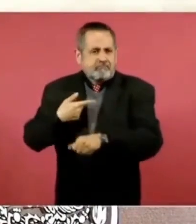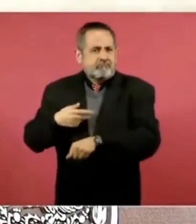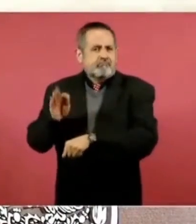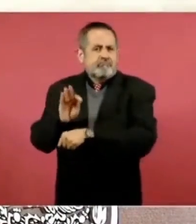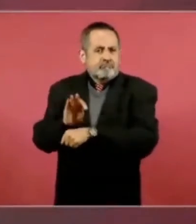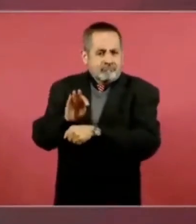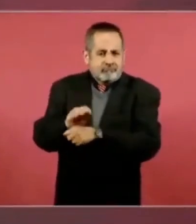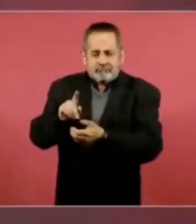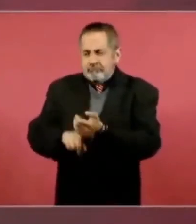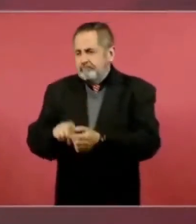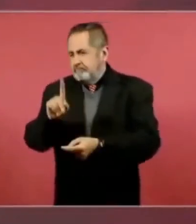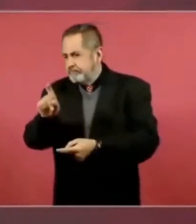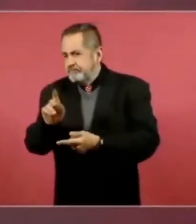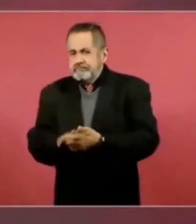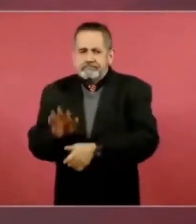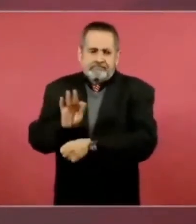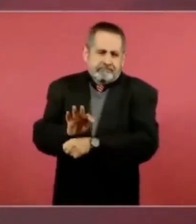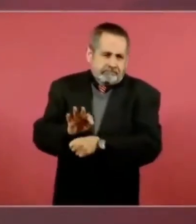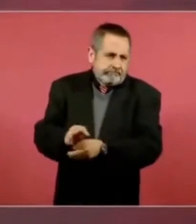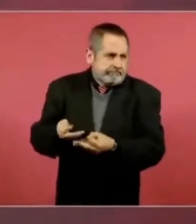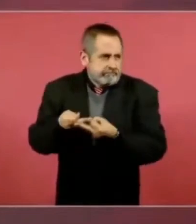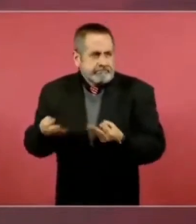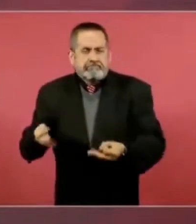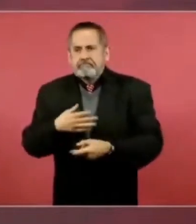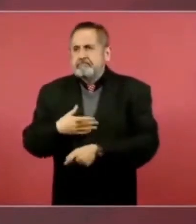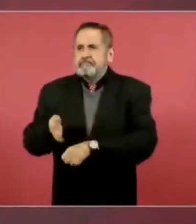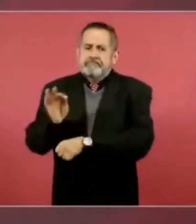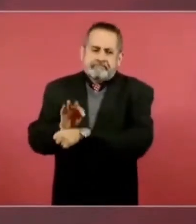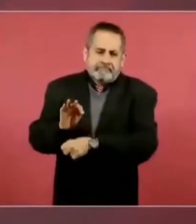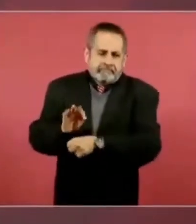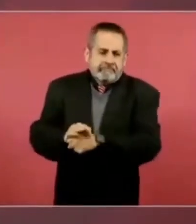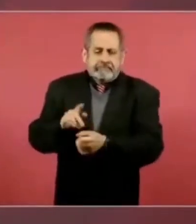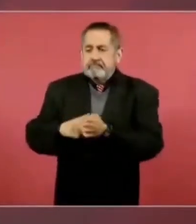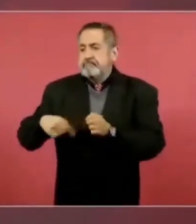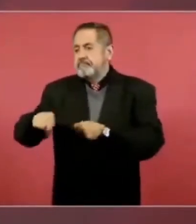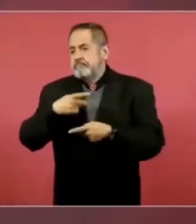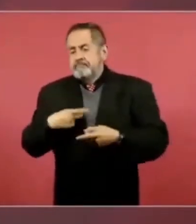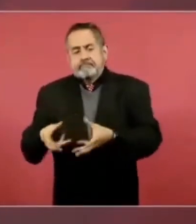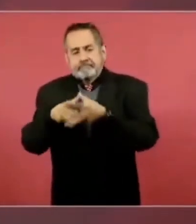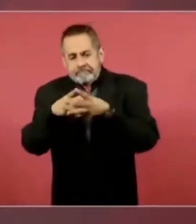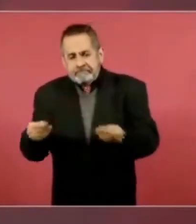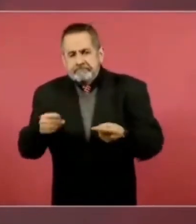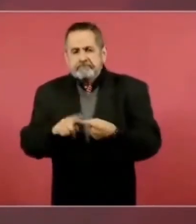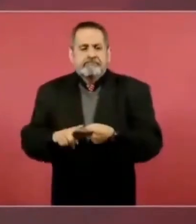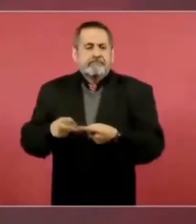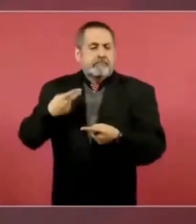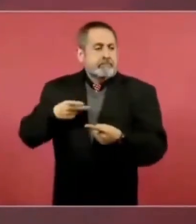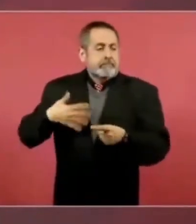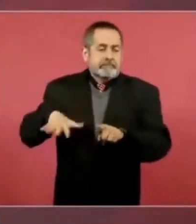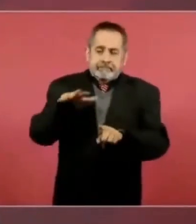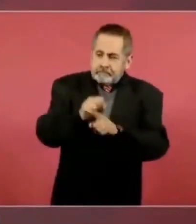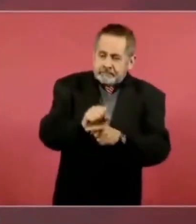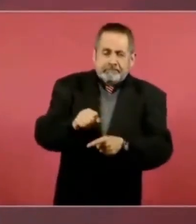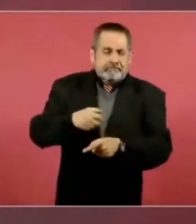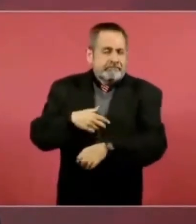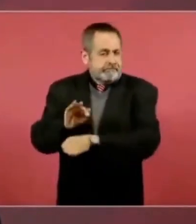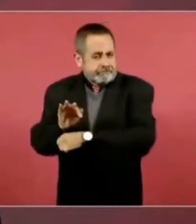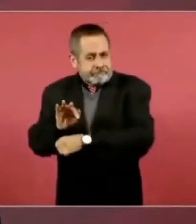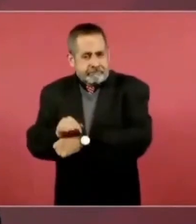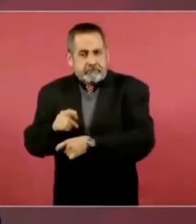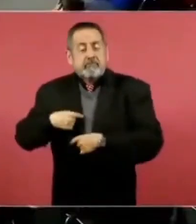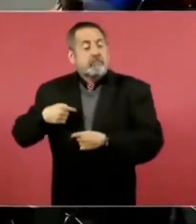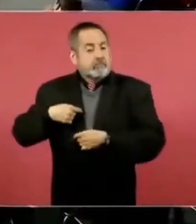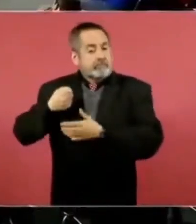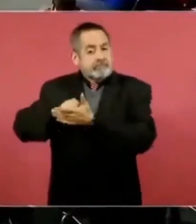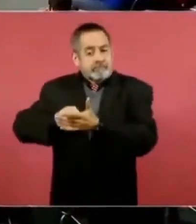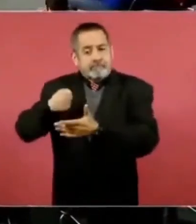del agua, en defensa de la tierra, en defensa de los desaparecidos, de los perseguidos. He estado en